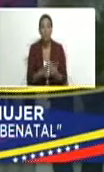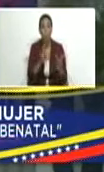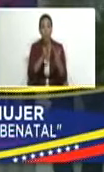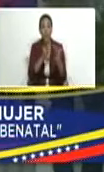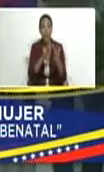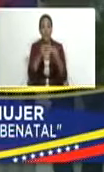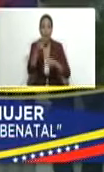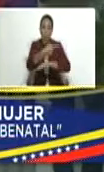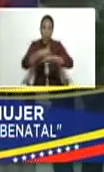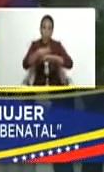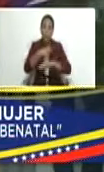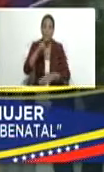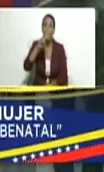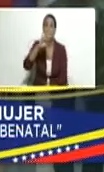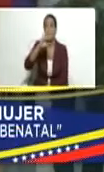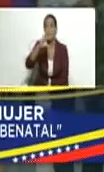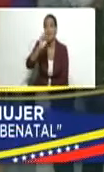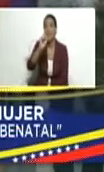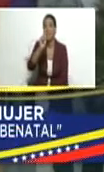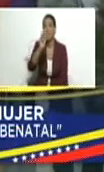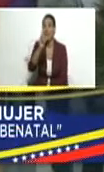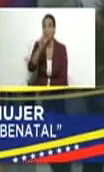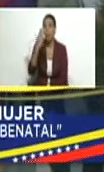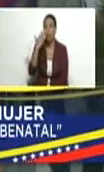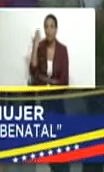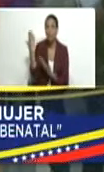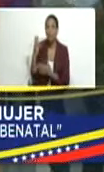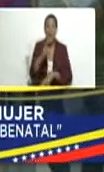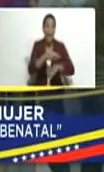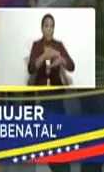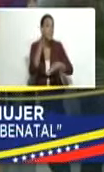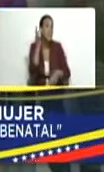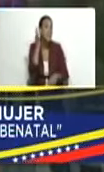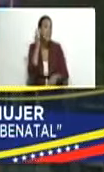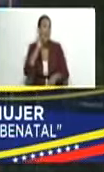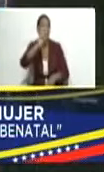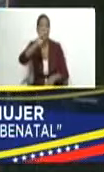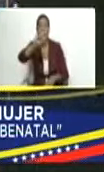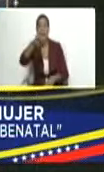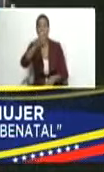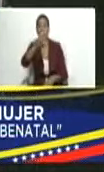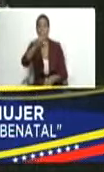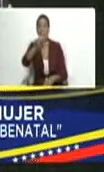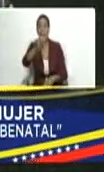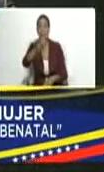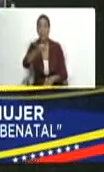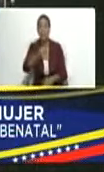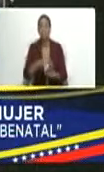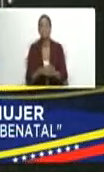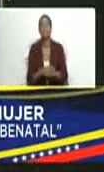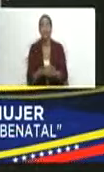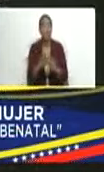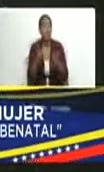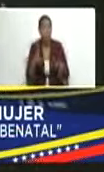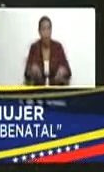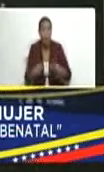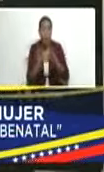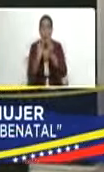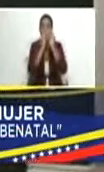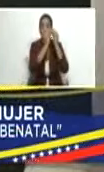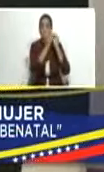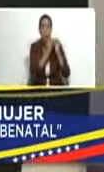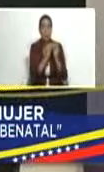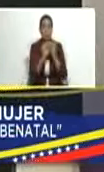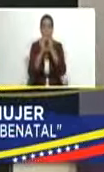al gobernador Víctor Clark, muchísimas gracias, a la ministra de Salud, Magali Gutiérrez, por la rehabilitación,